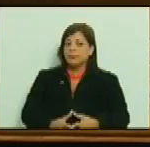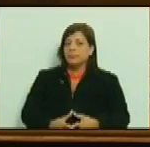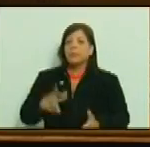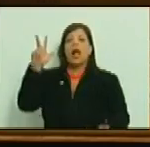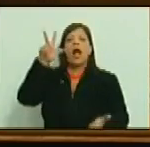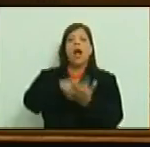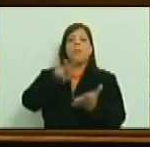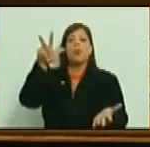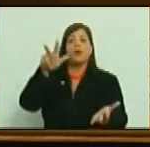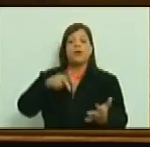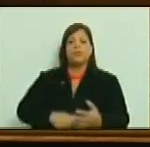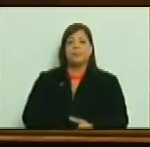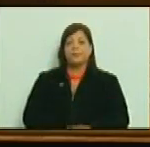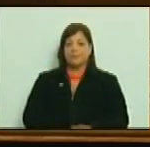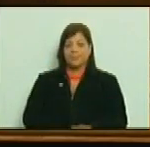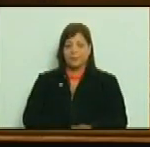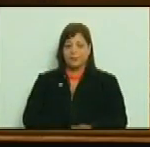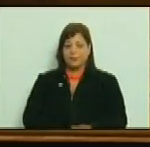Aprobado.